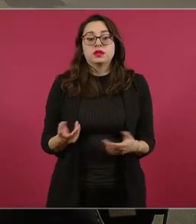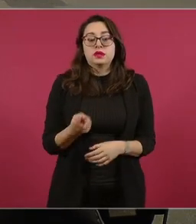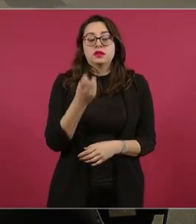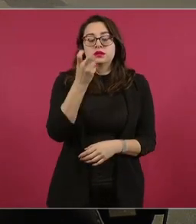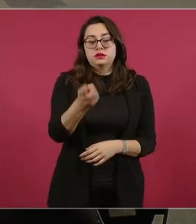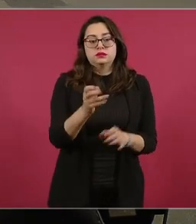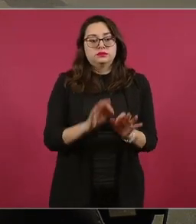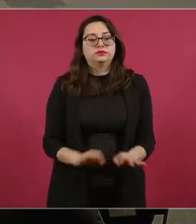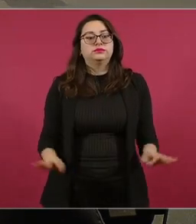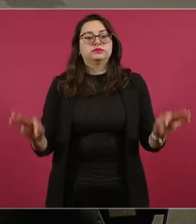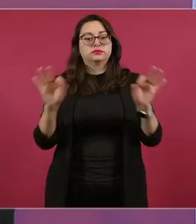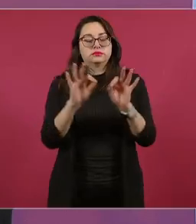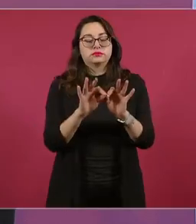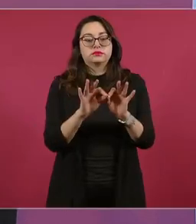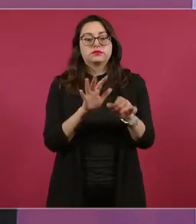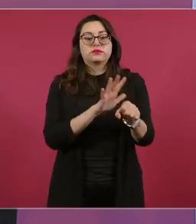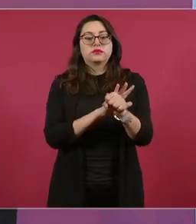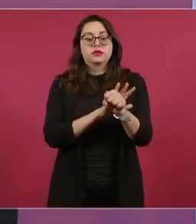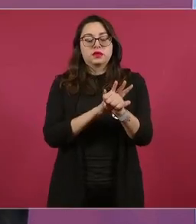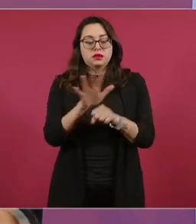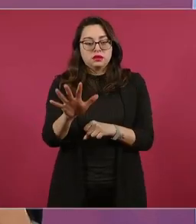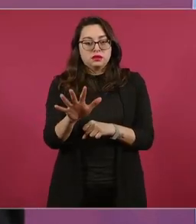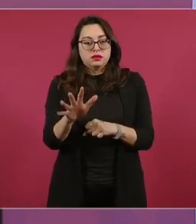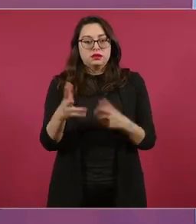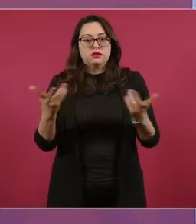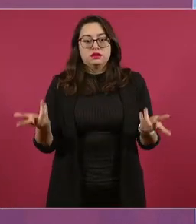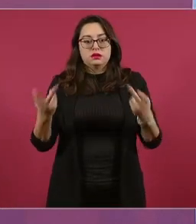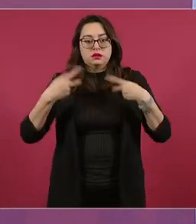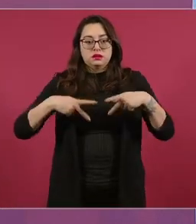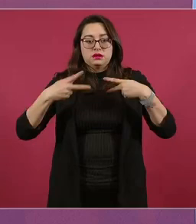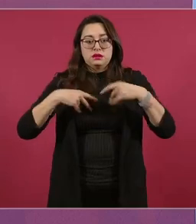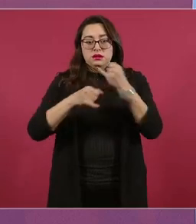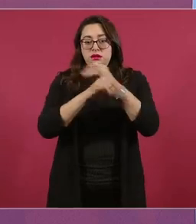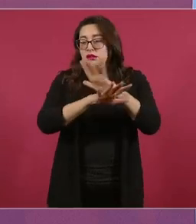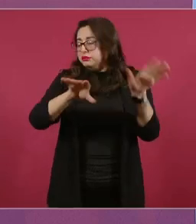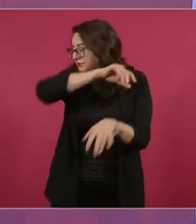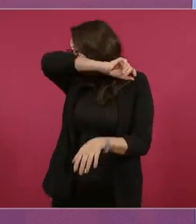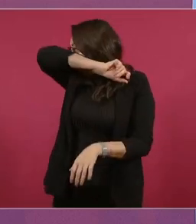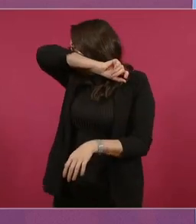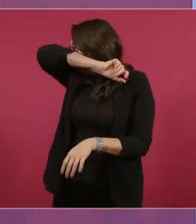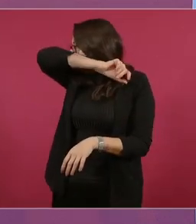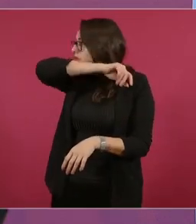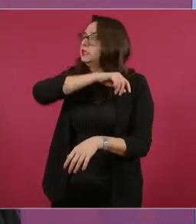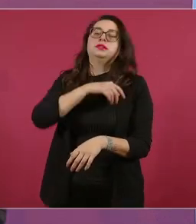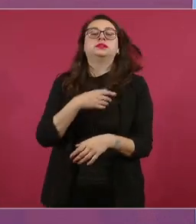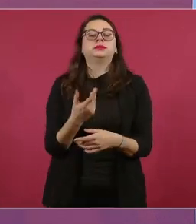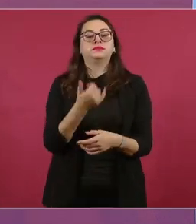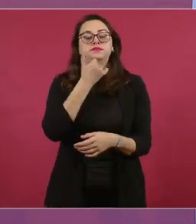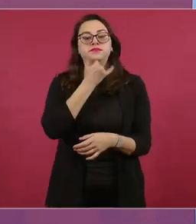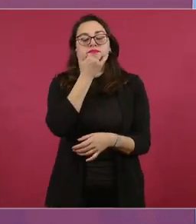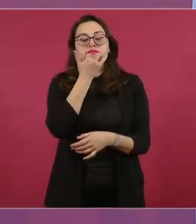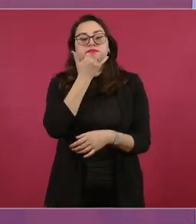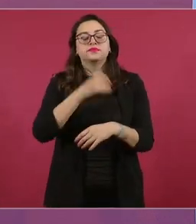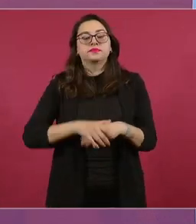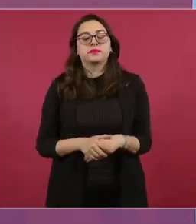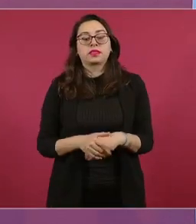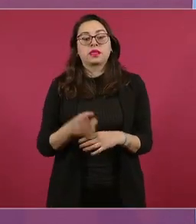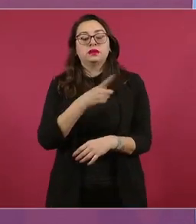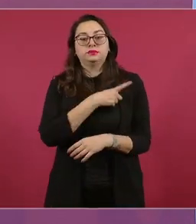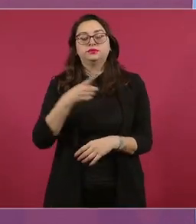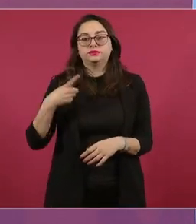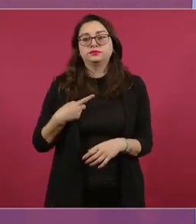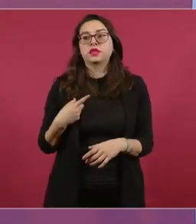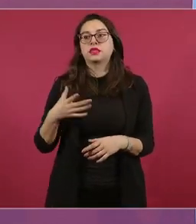más importantes es que las personas conozcan este derecho, conozcan cuál es la unidad en la que se